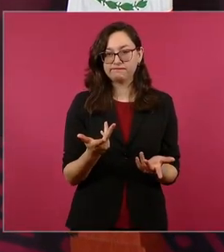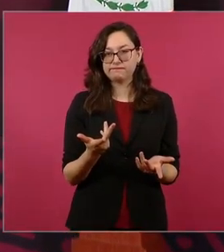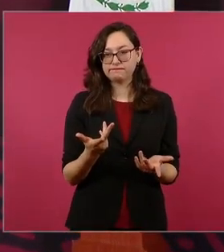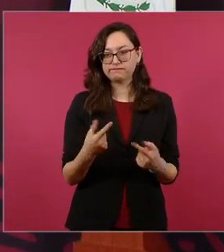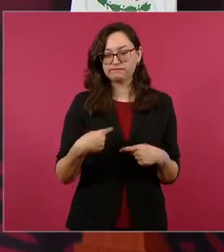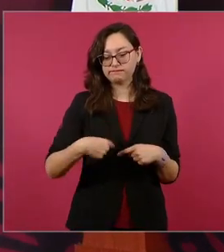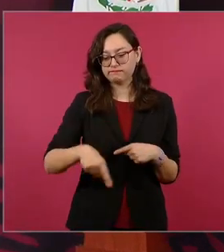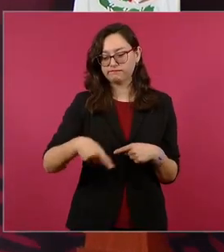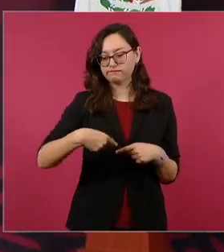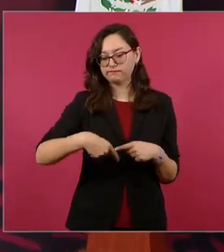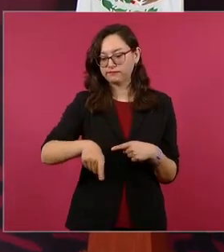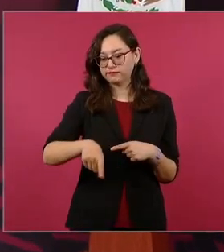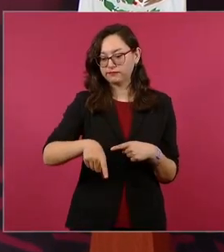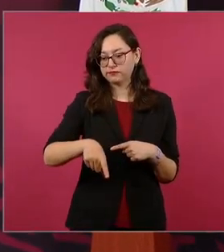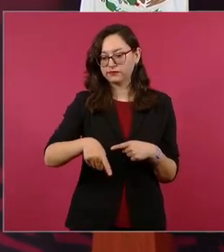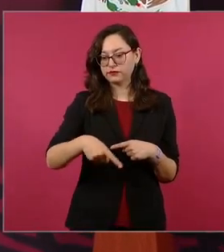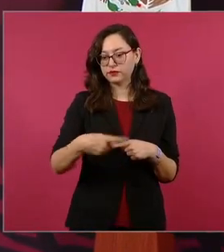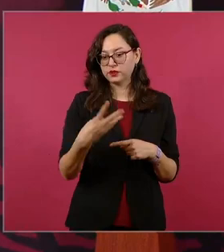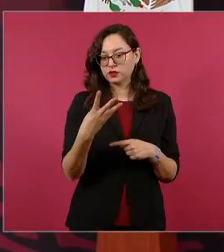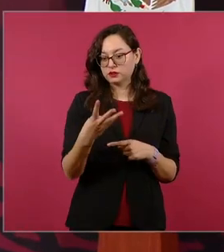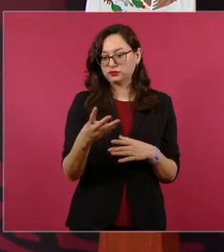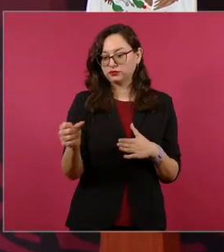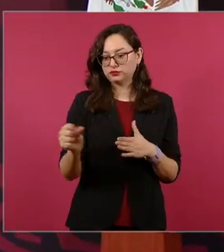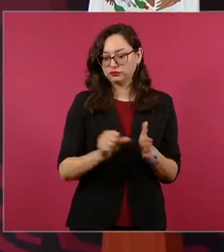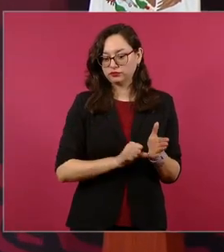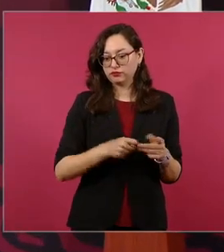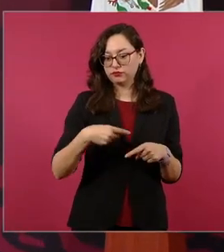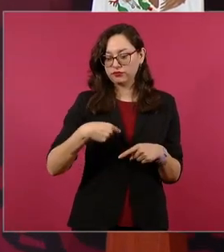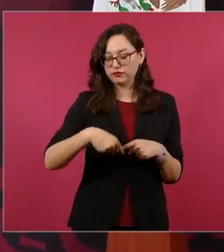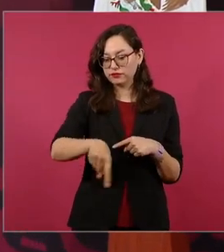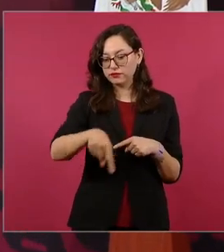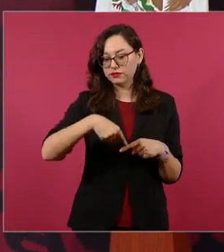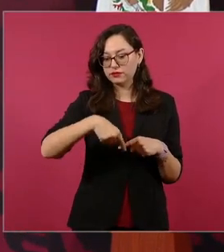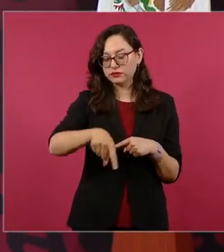en estos últimos meses